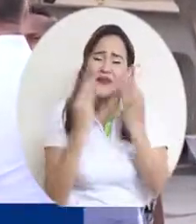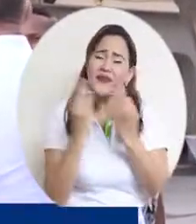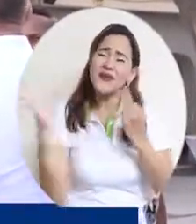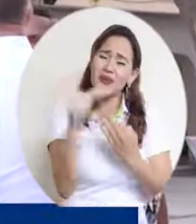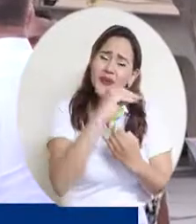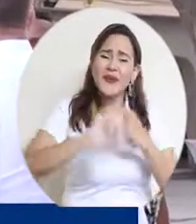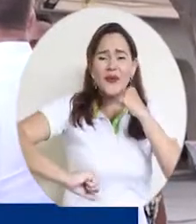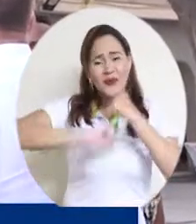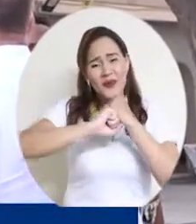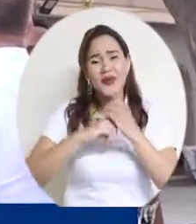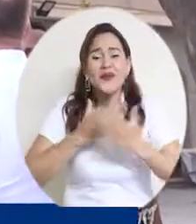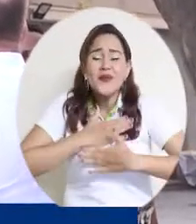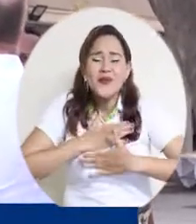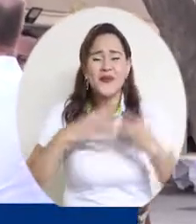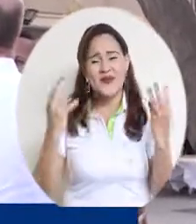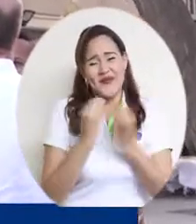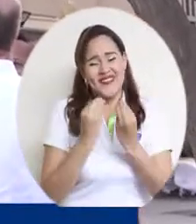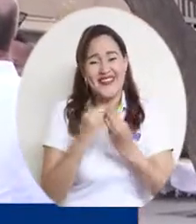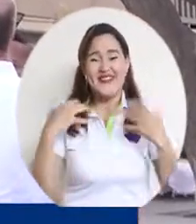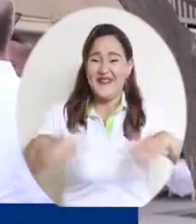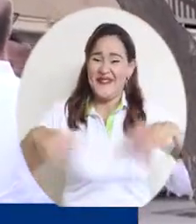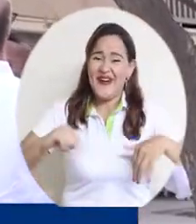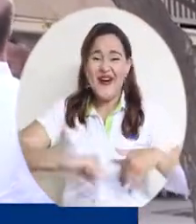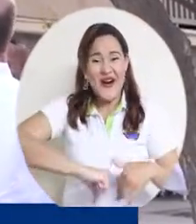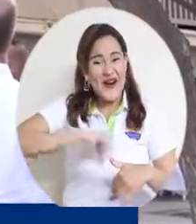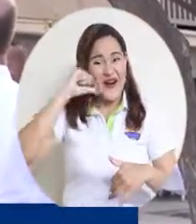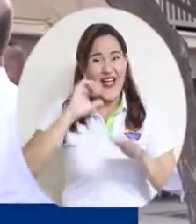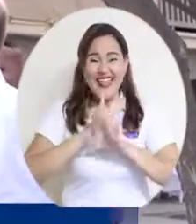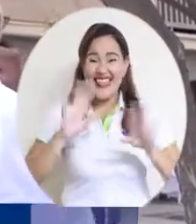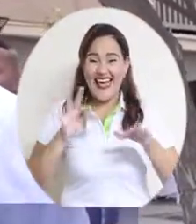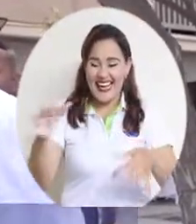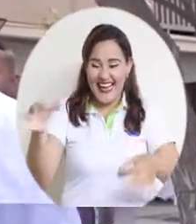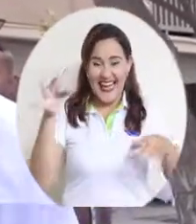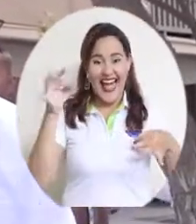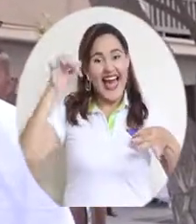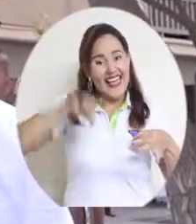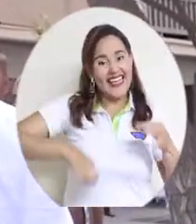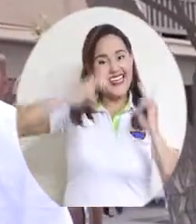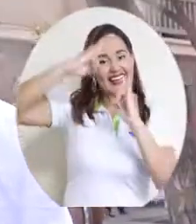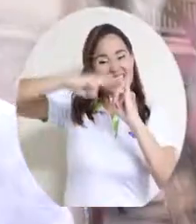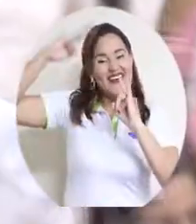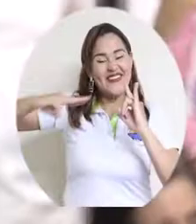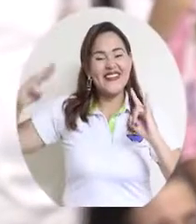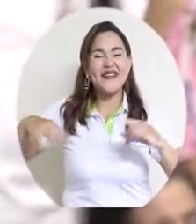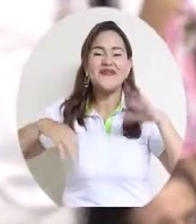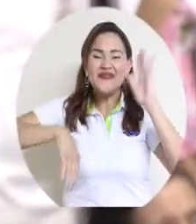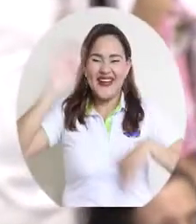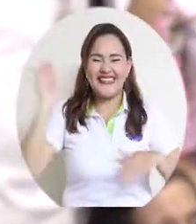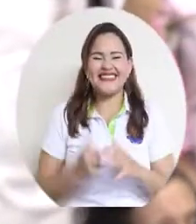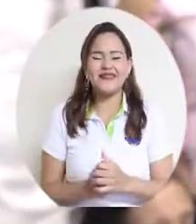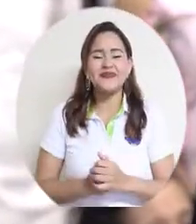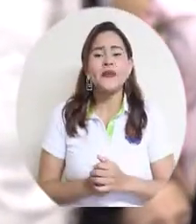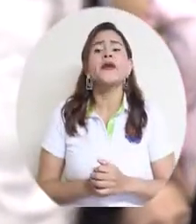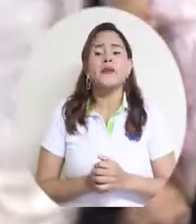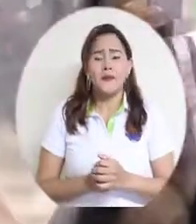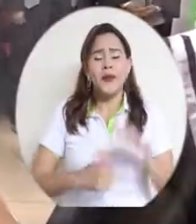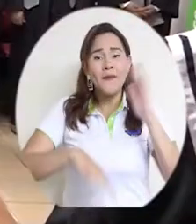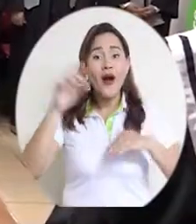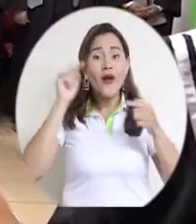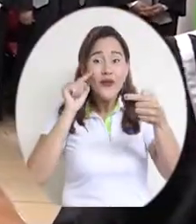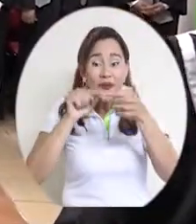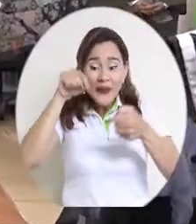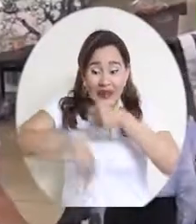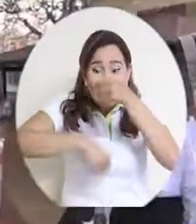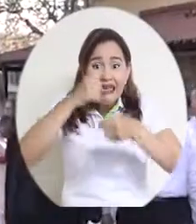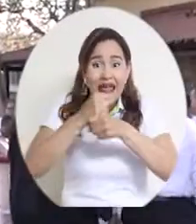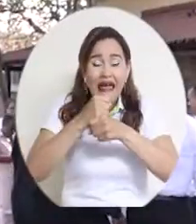brindaron el apoyo, a mis compañeros, y sobre todo orgulloso de tener un diploma más de esta alma mater que hoy en día me ve graduado. Lo que vi